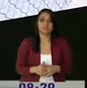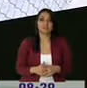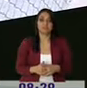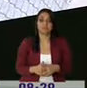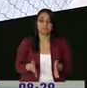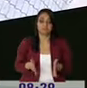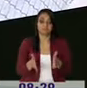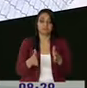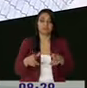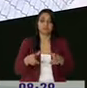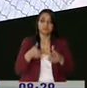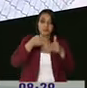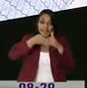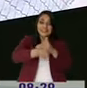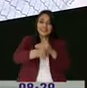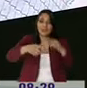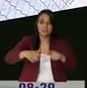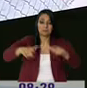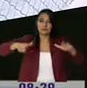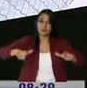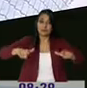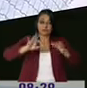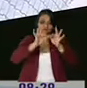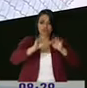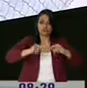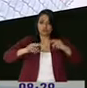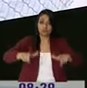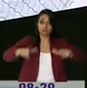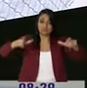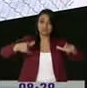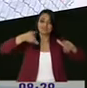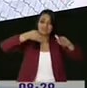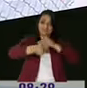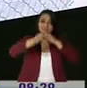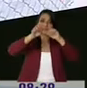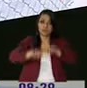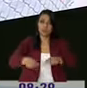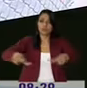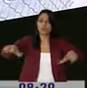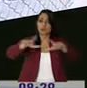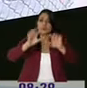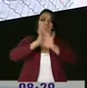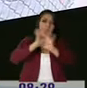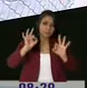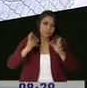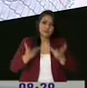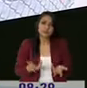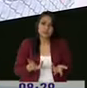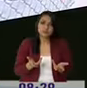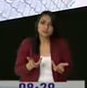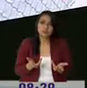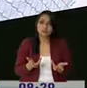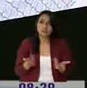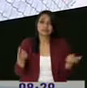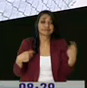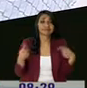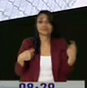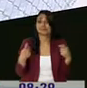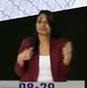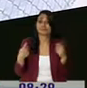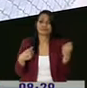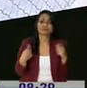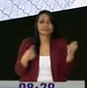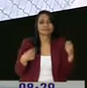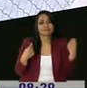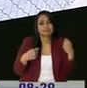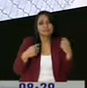la vía o el sitio para que entre el contenedor y de esa manera tener el sector limpio, porque parte de una venta es que la